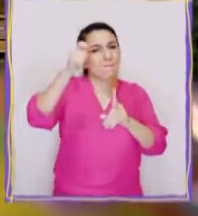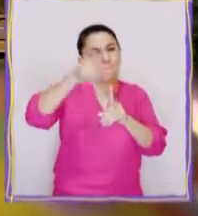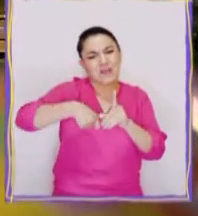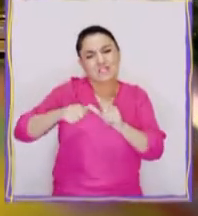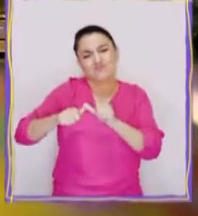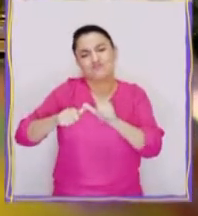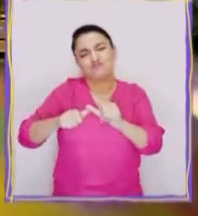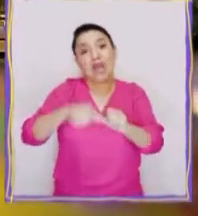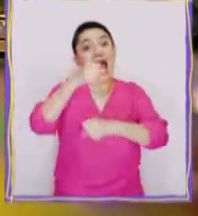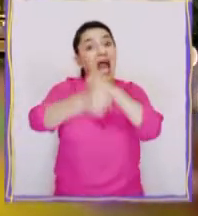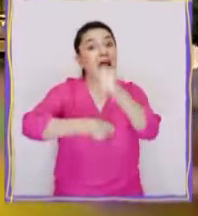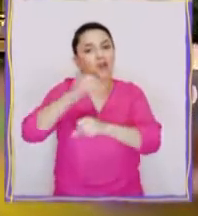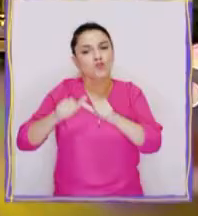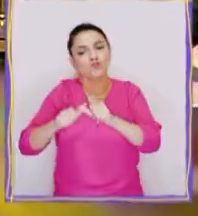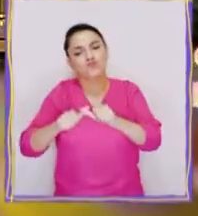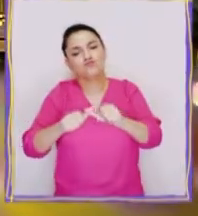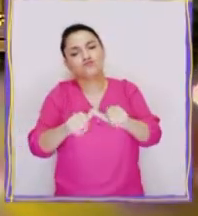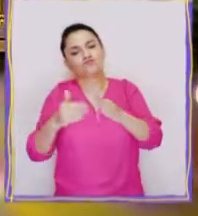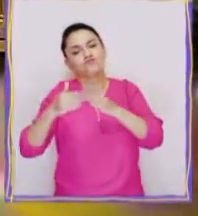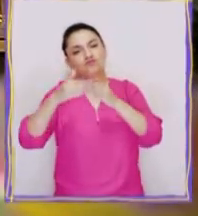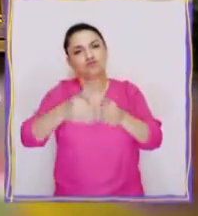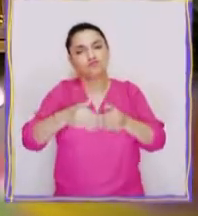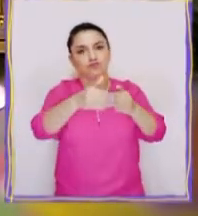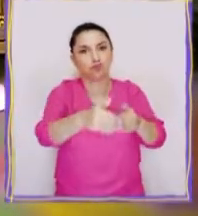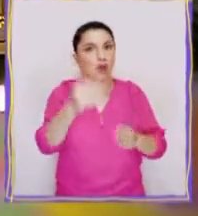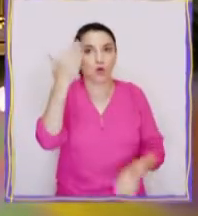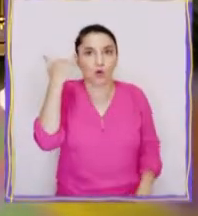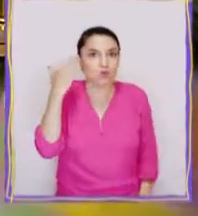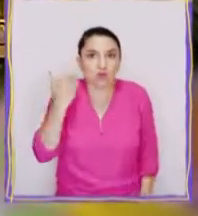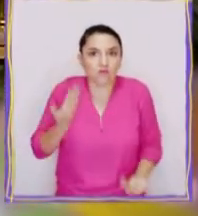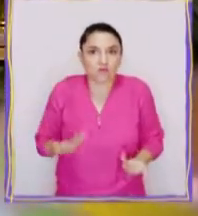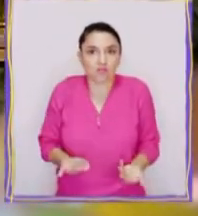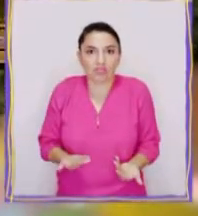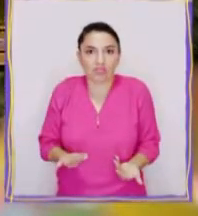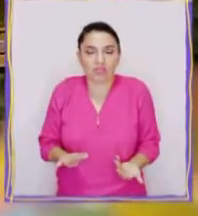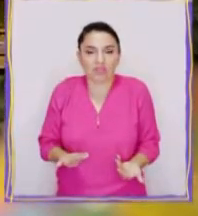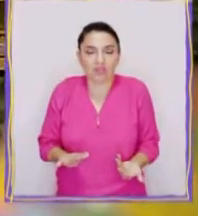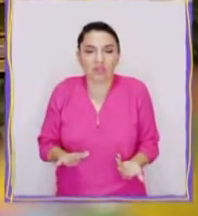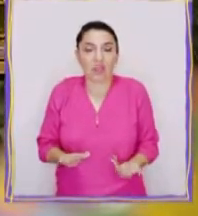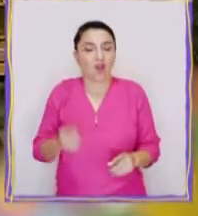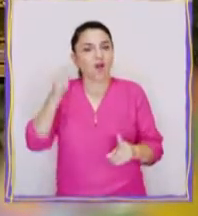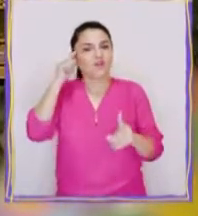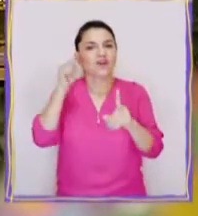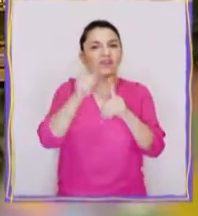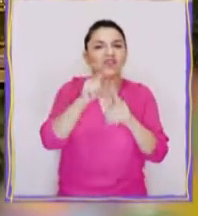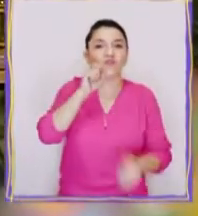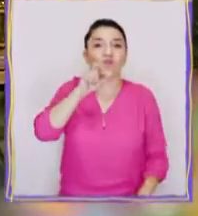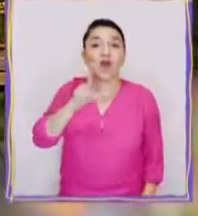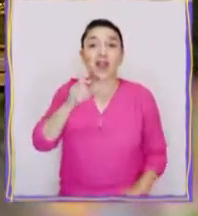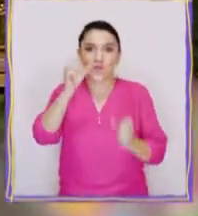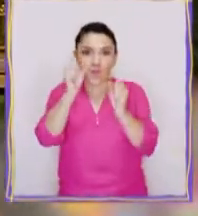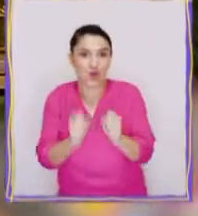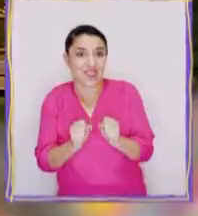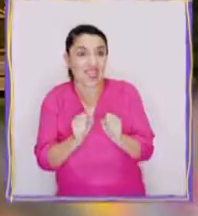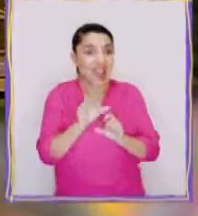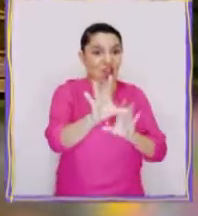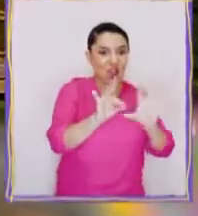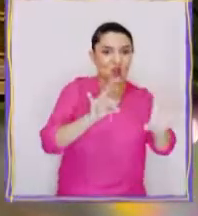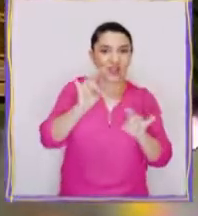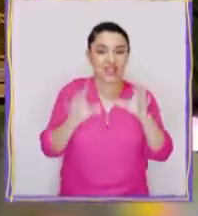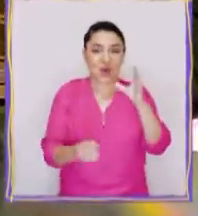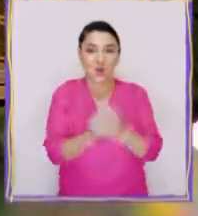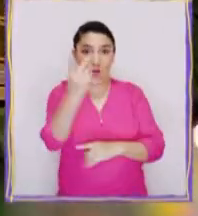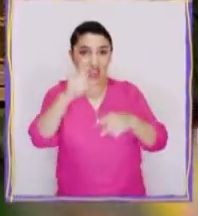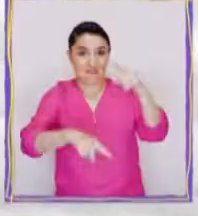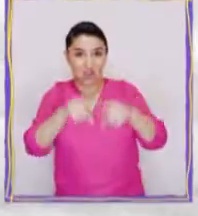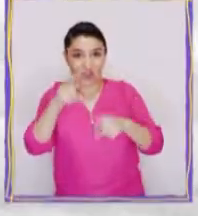duraban meses, incluso años, sin saber qué cosas se podían encontrar, con el objetivo de poder descubrir